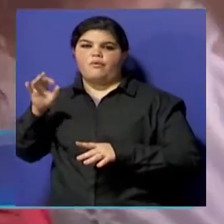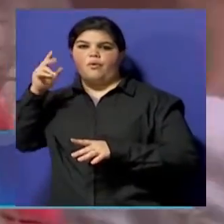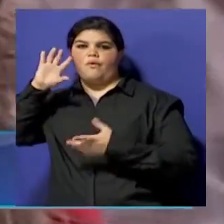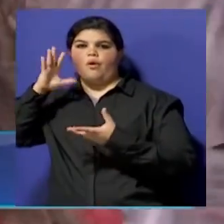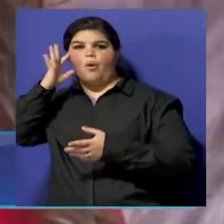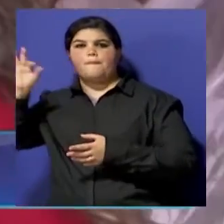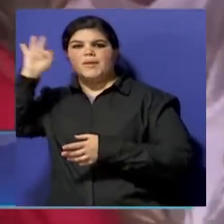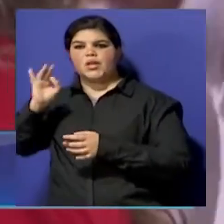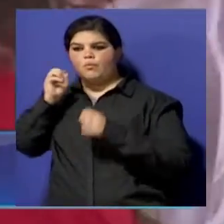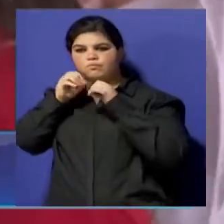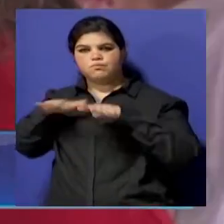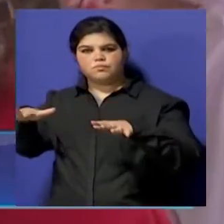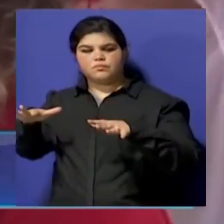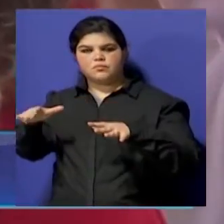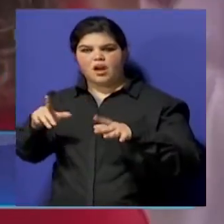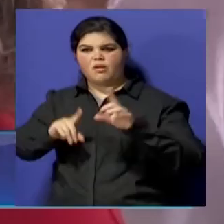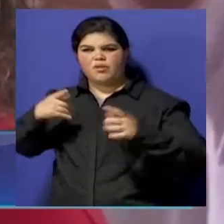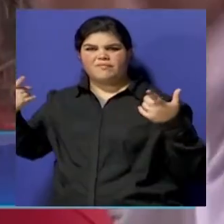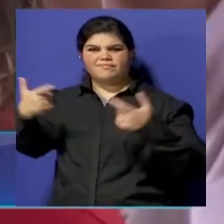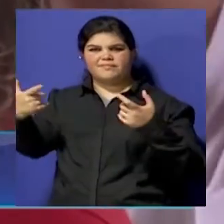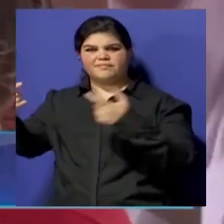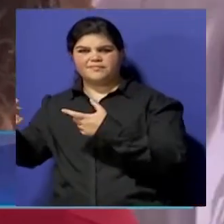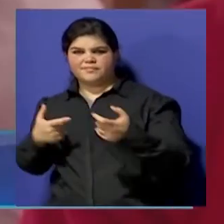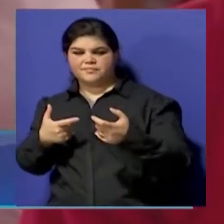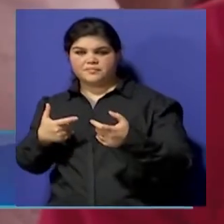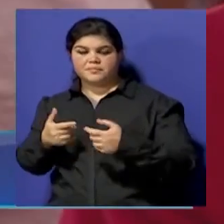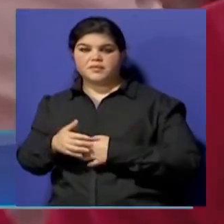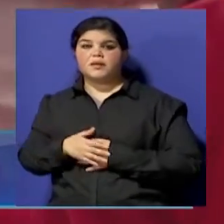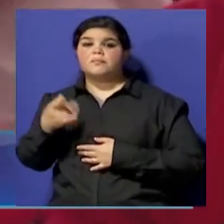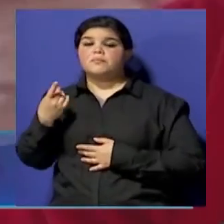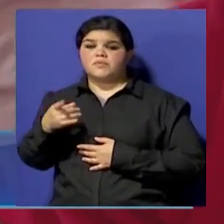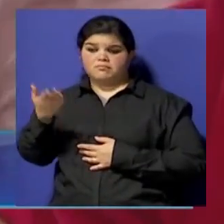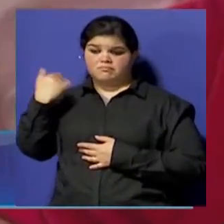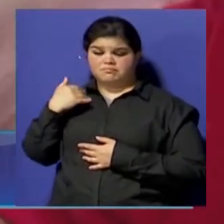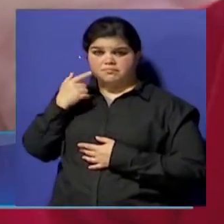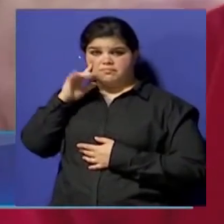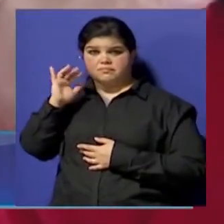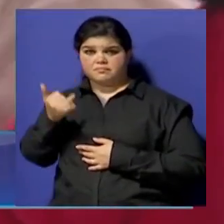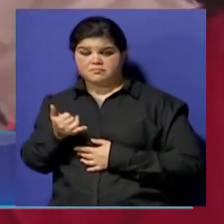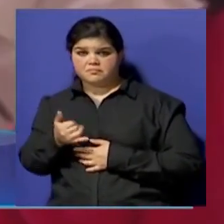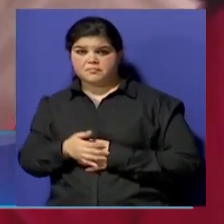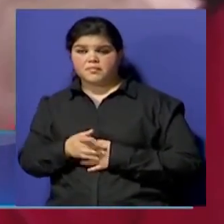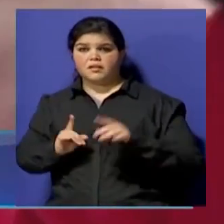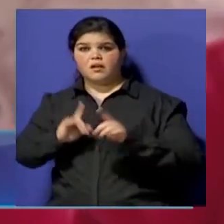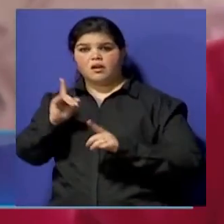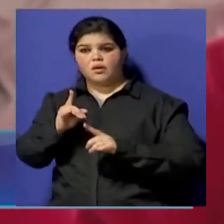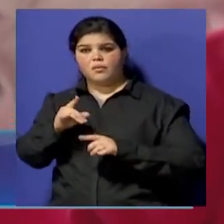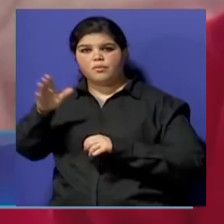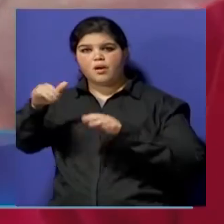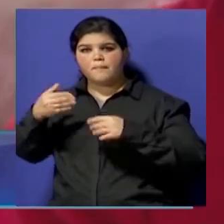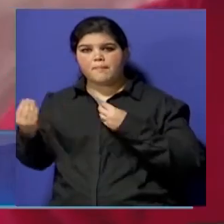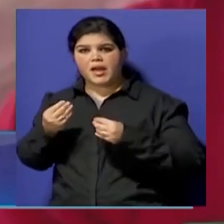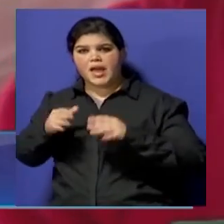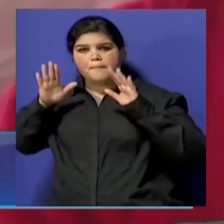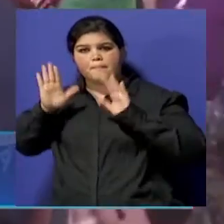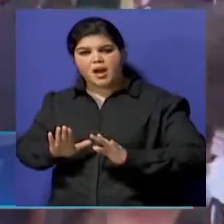visiones tan enfrentadas, ¿no es cierto? Y bueno, y veíamos recién, hay muchos que están llamando a movilizaciones,